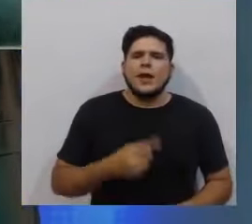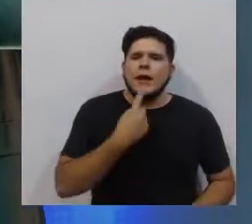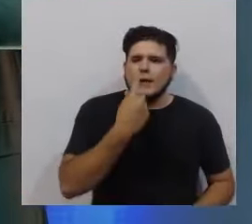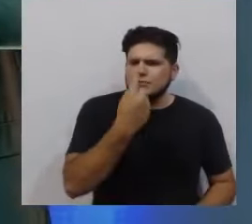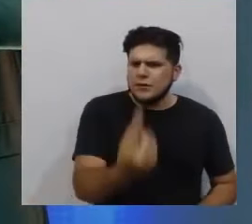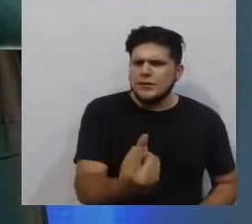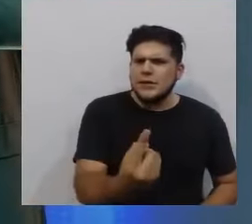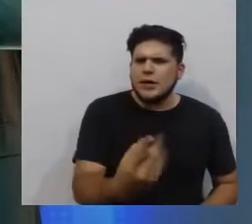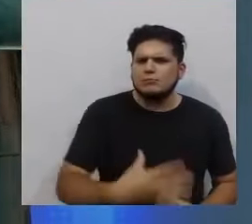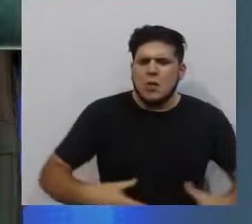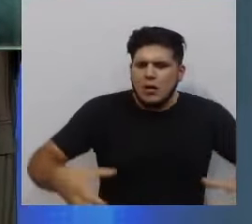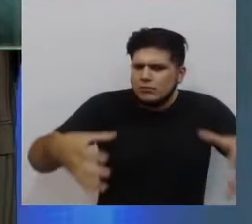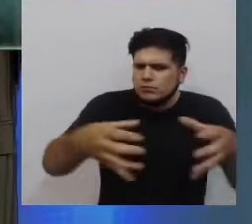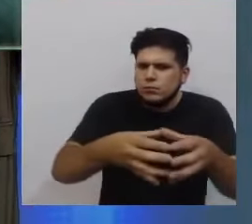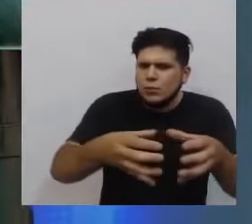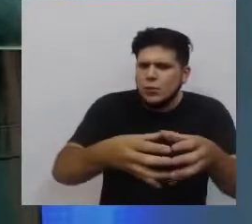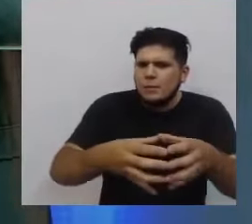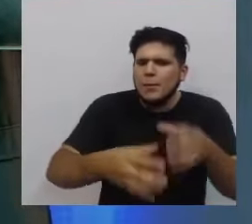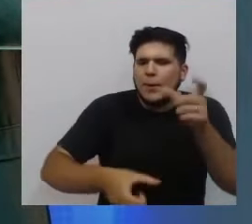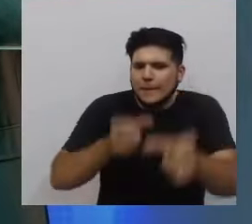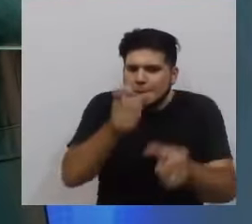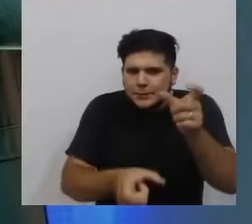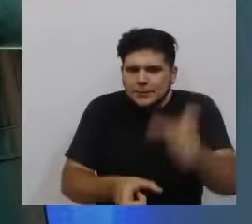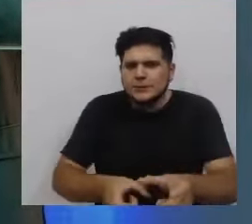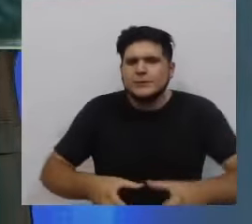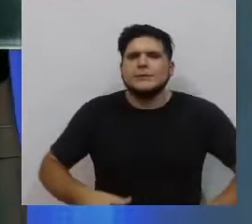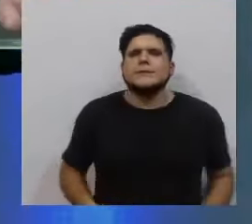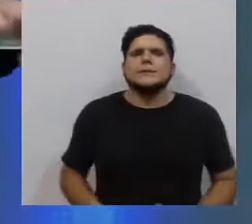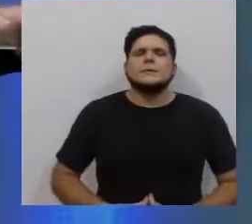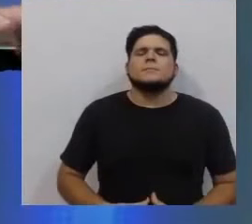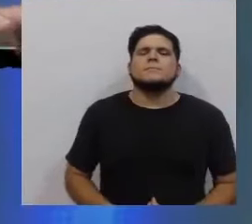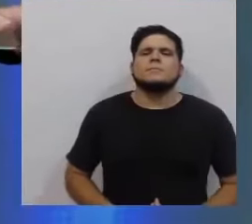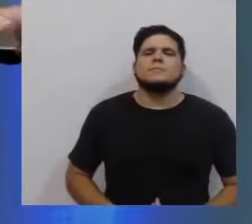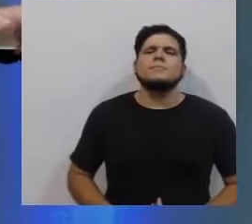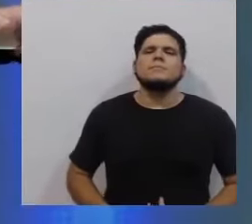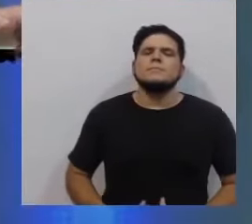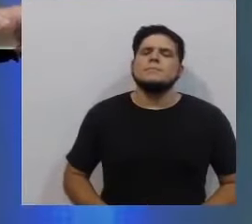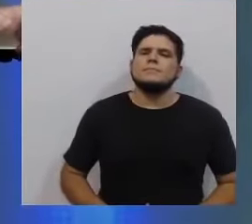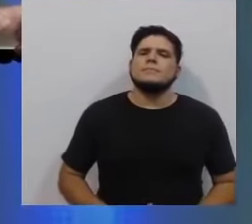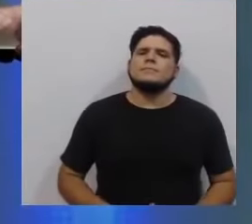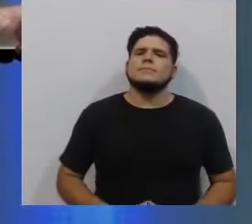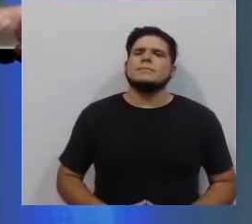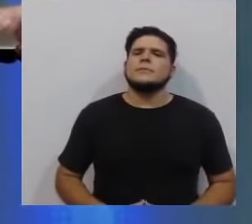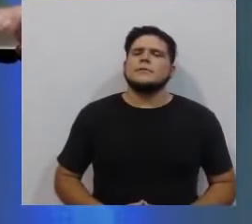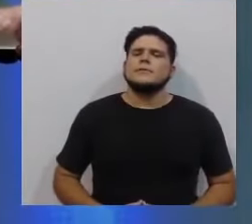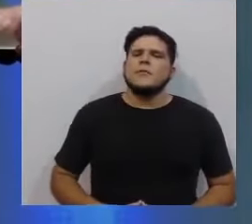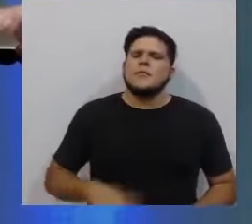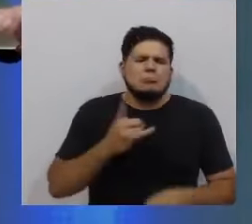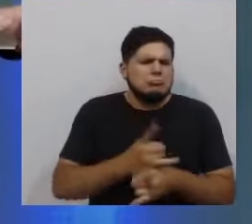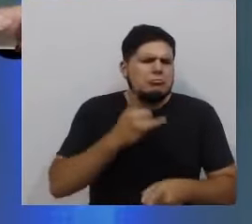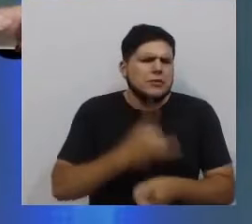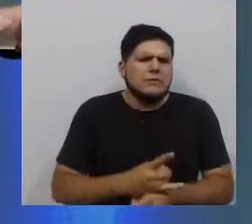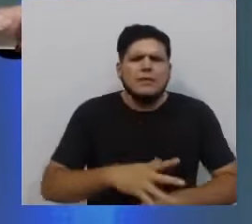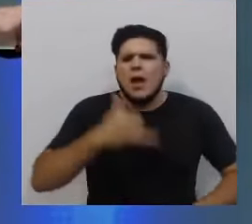alguien que asume desafíos que se atreve a vencer lo difícil con la